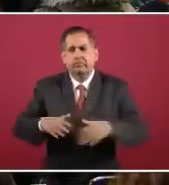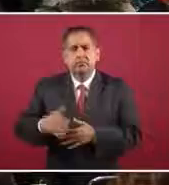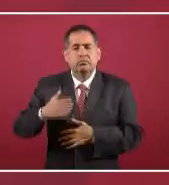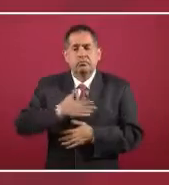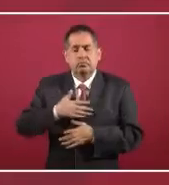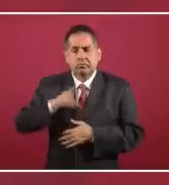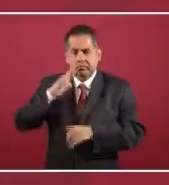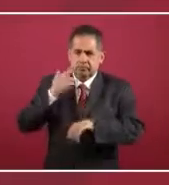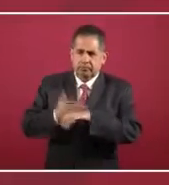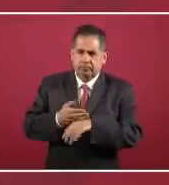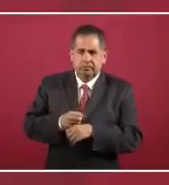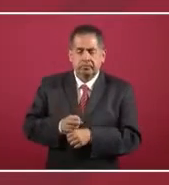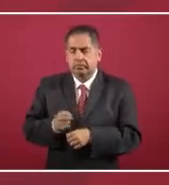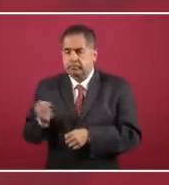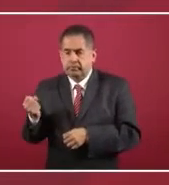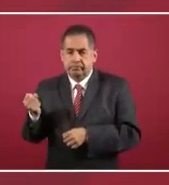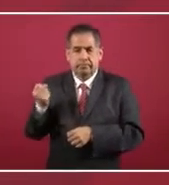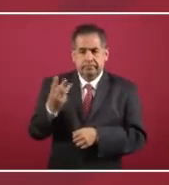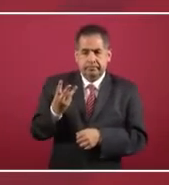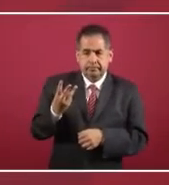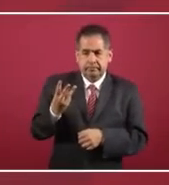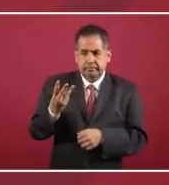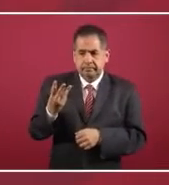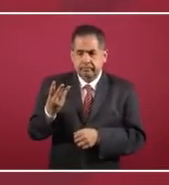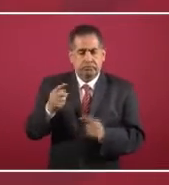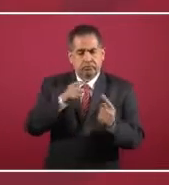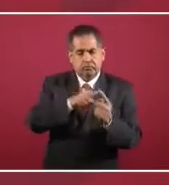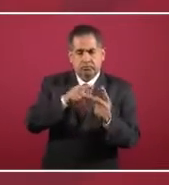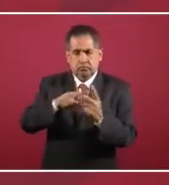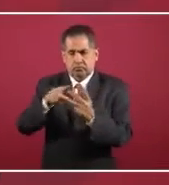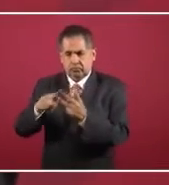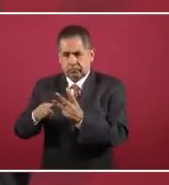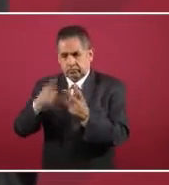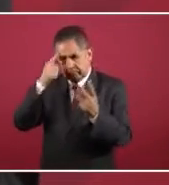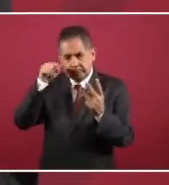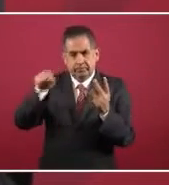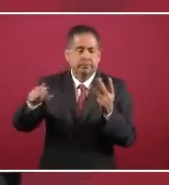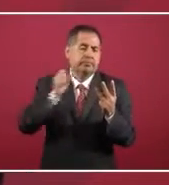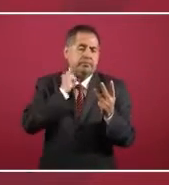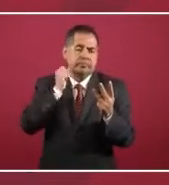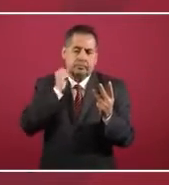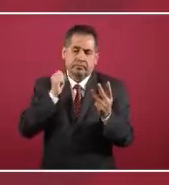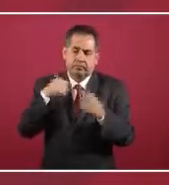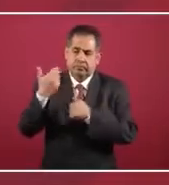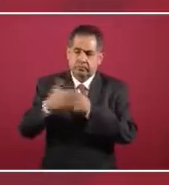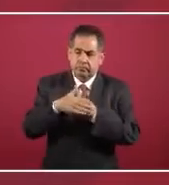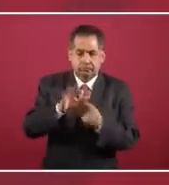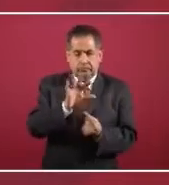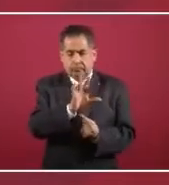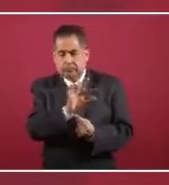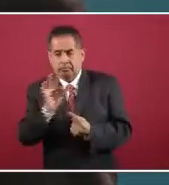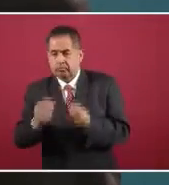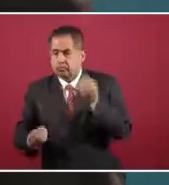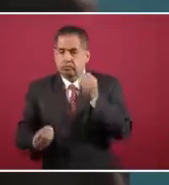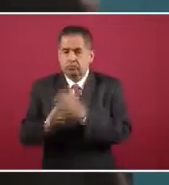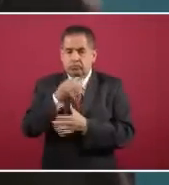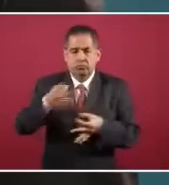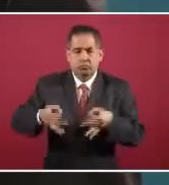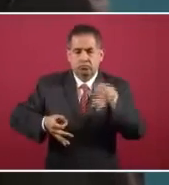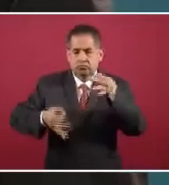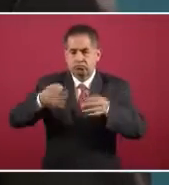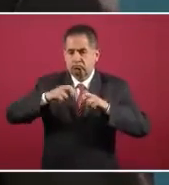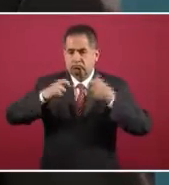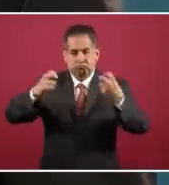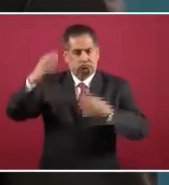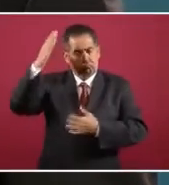corresponde enviar una terna al Senado, porque se va a elegir a un nuevo ministro en la Suprema